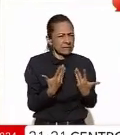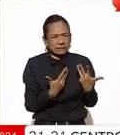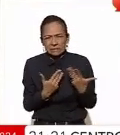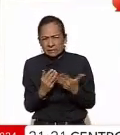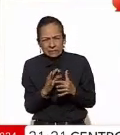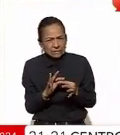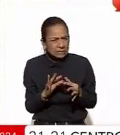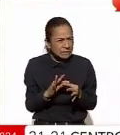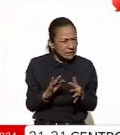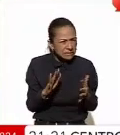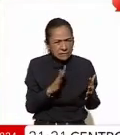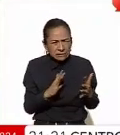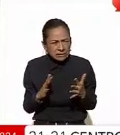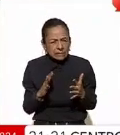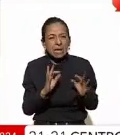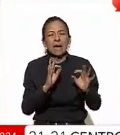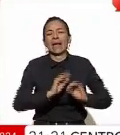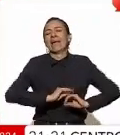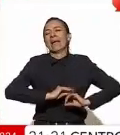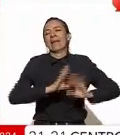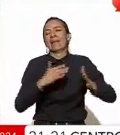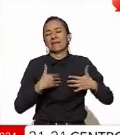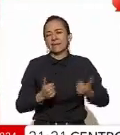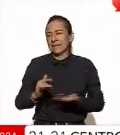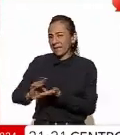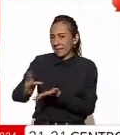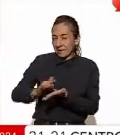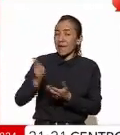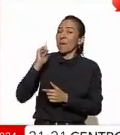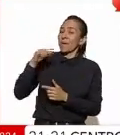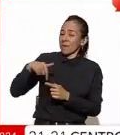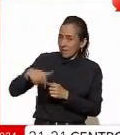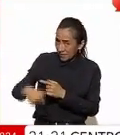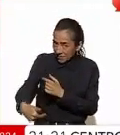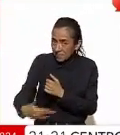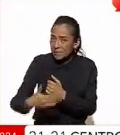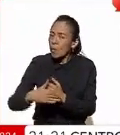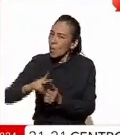Gracias. Gracias. Gracias a ustedes. Muchísimas gracias y esperamos tenerte por este espacio en otro momento. Cuando quieran.